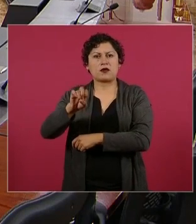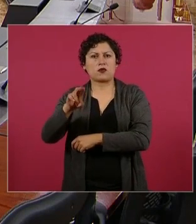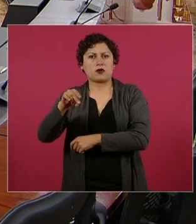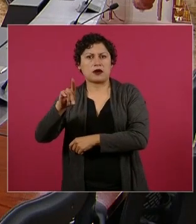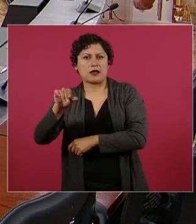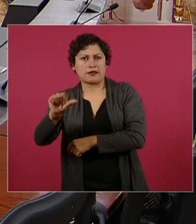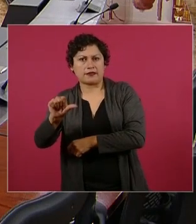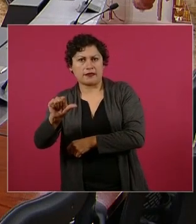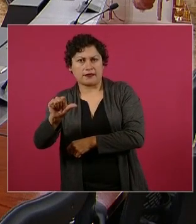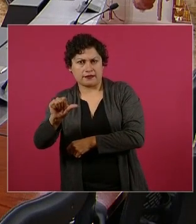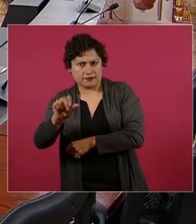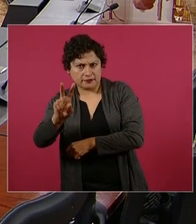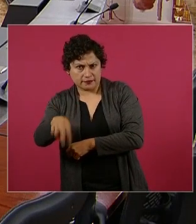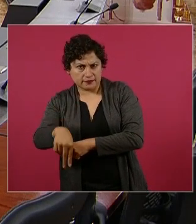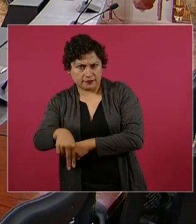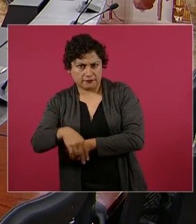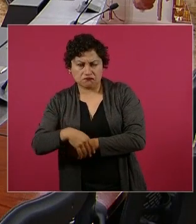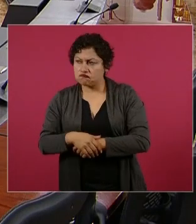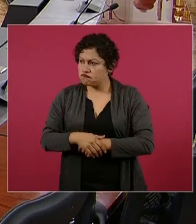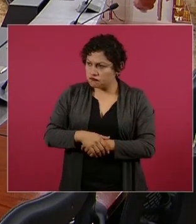Ya no está.